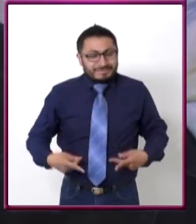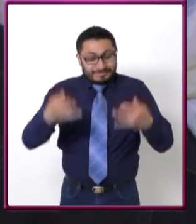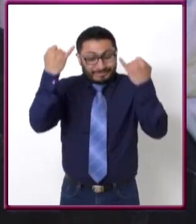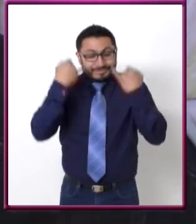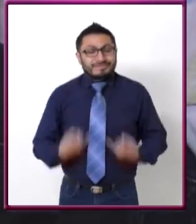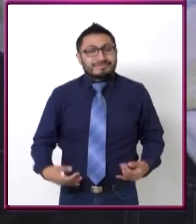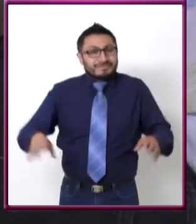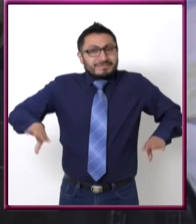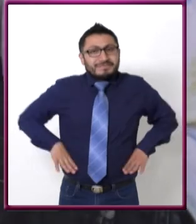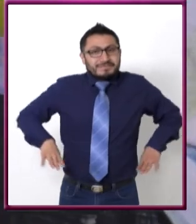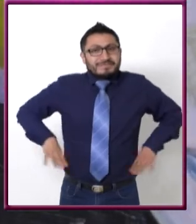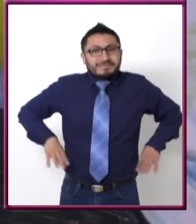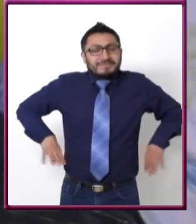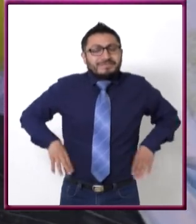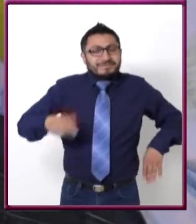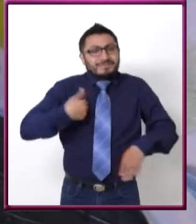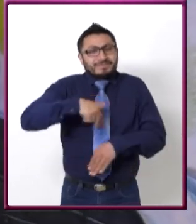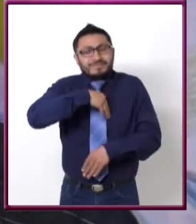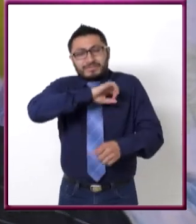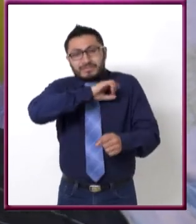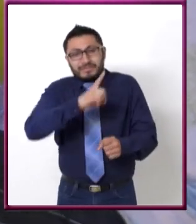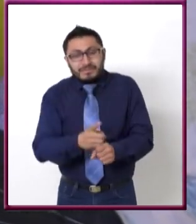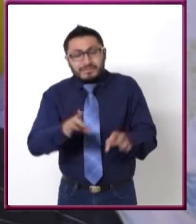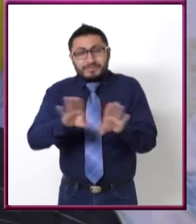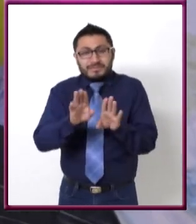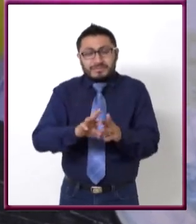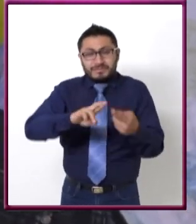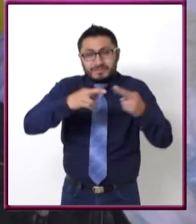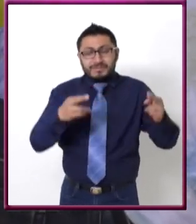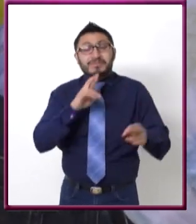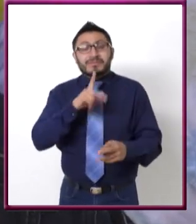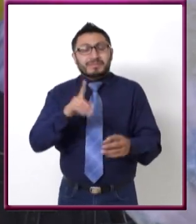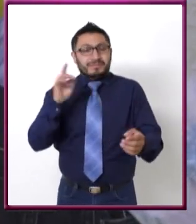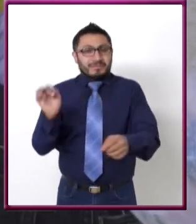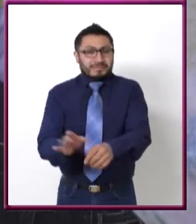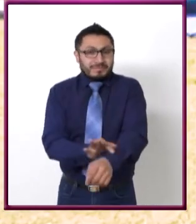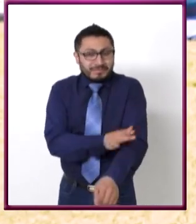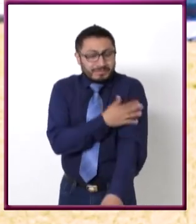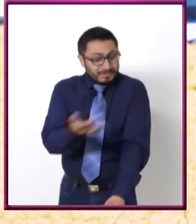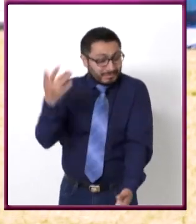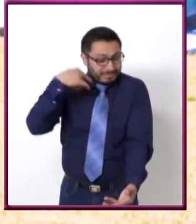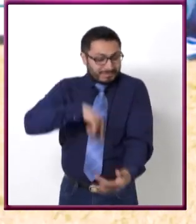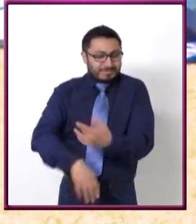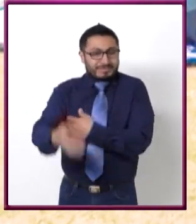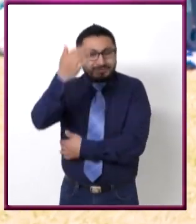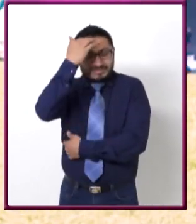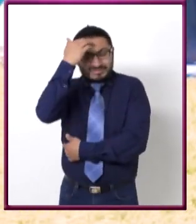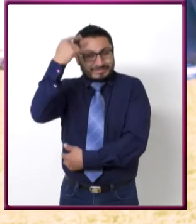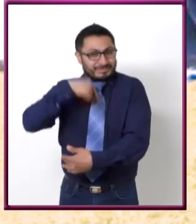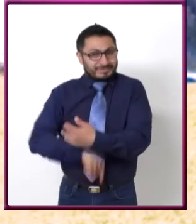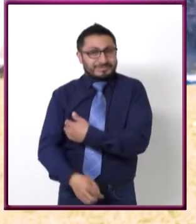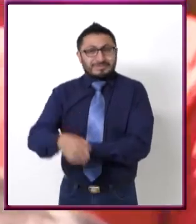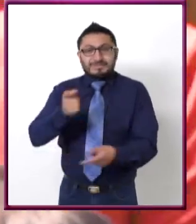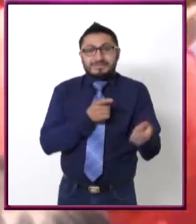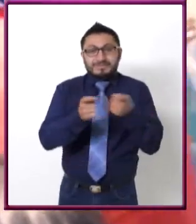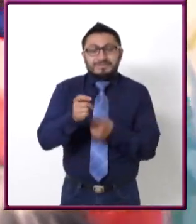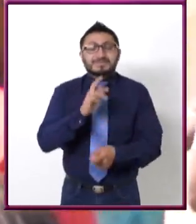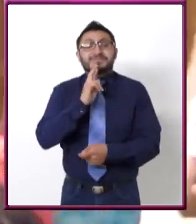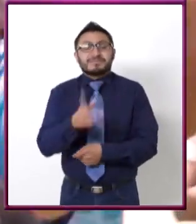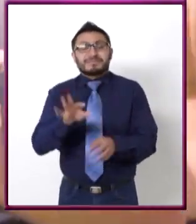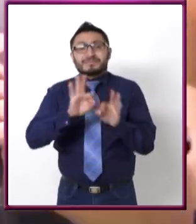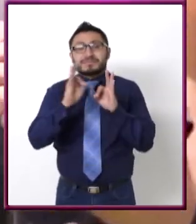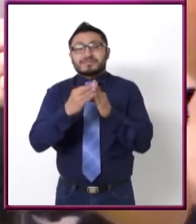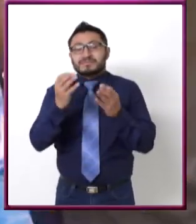nuestra persona y carácter, nos da posibilidad de aprender a relacionarnos mejor con nuestras emociones, a regularlas y buscar la